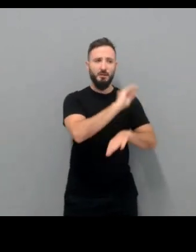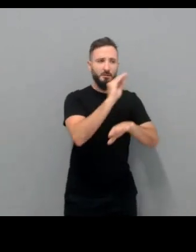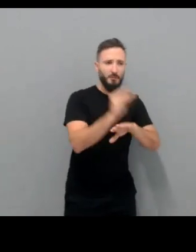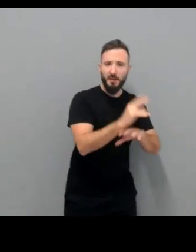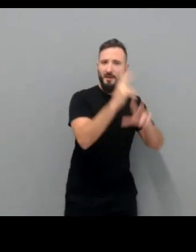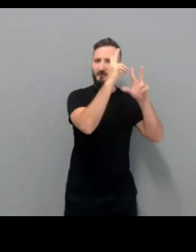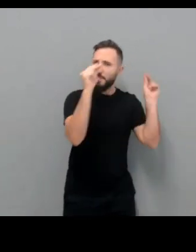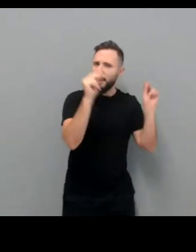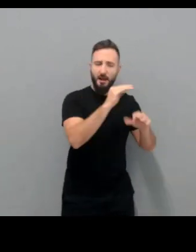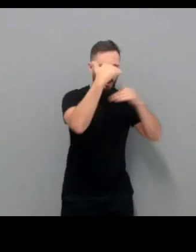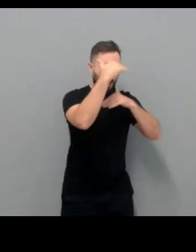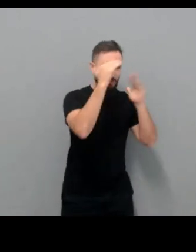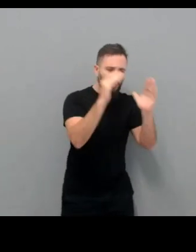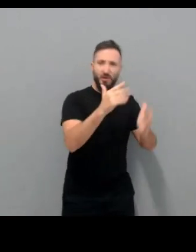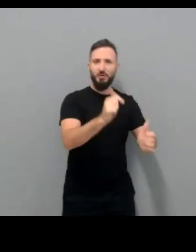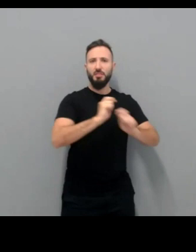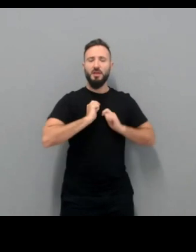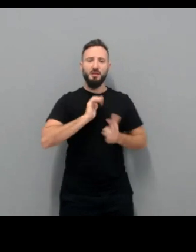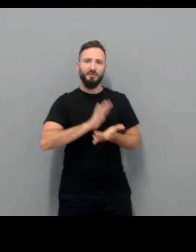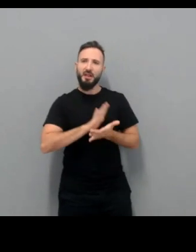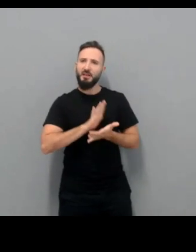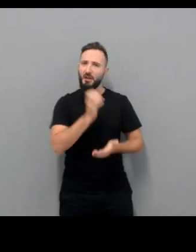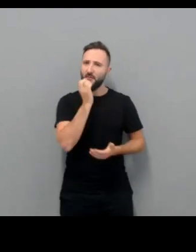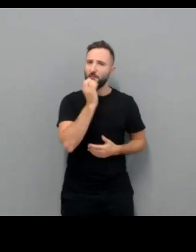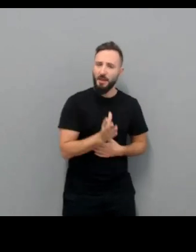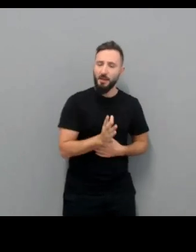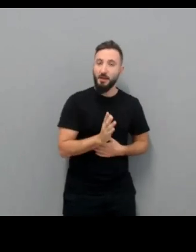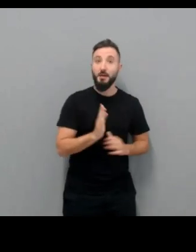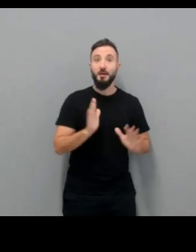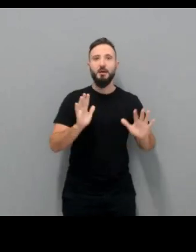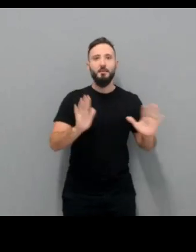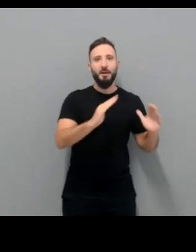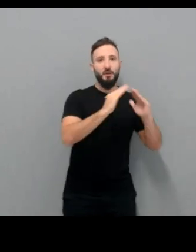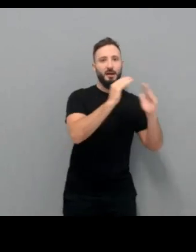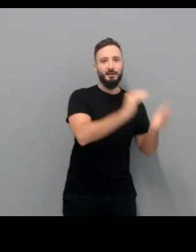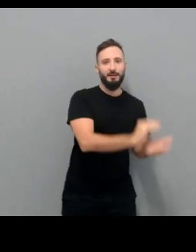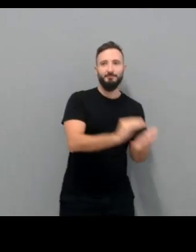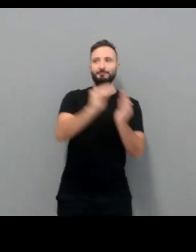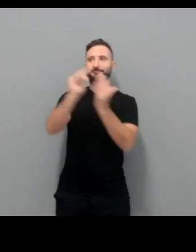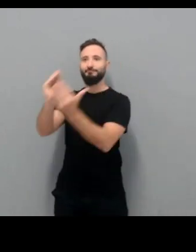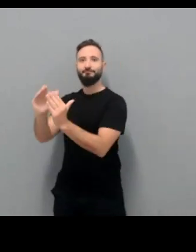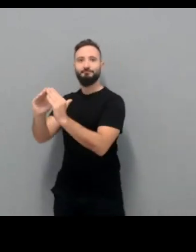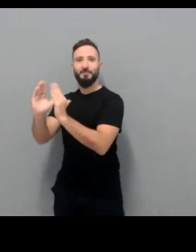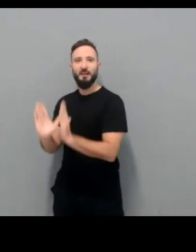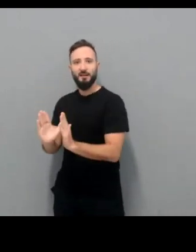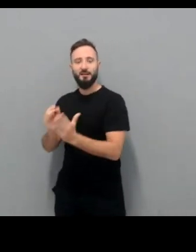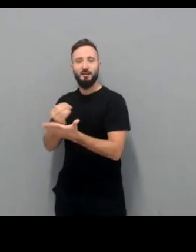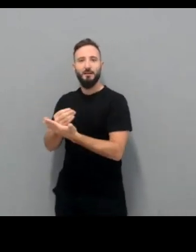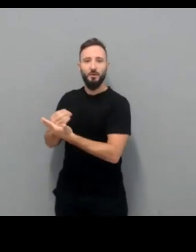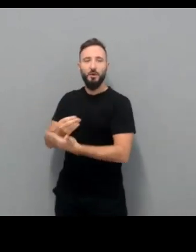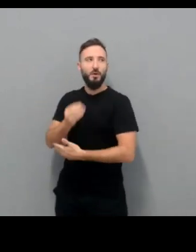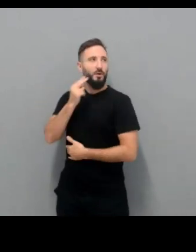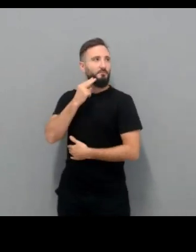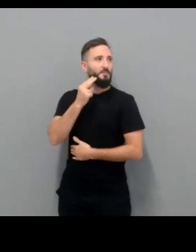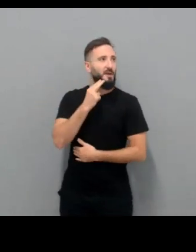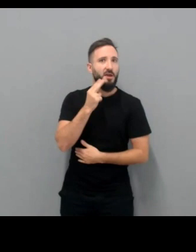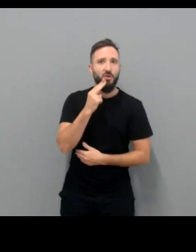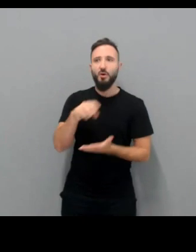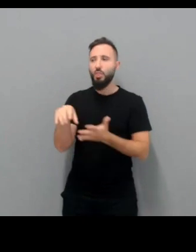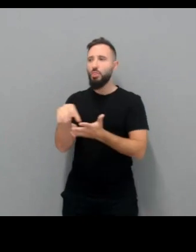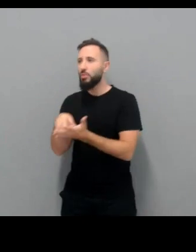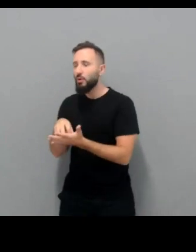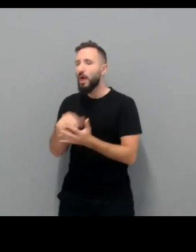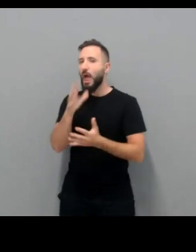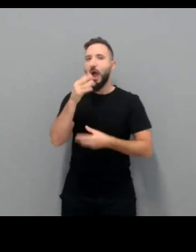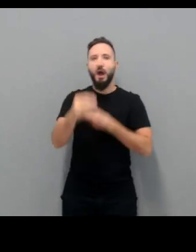atienden, estás tranquilo, estás bien. Pero claro, te lo llevas a casa. Un montón de miedos, un montón de incertidumbres, ¿y ahora